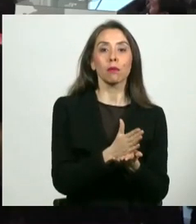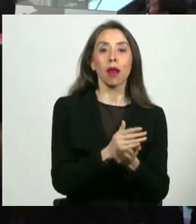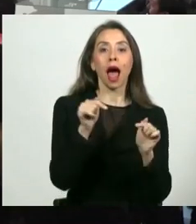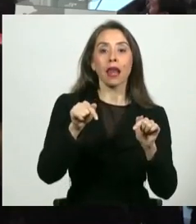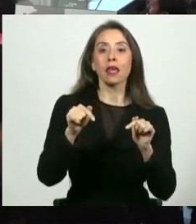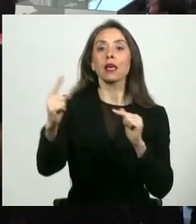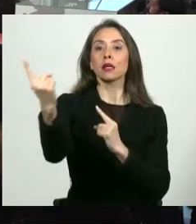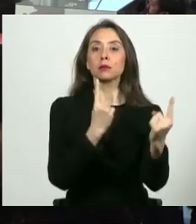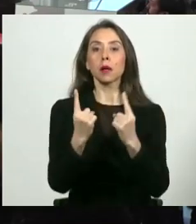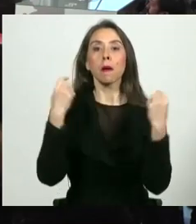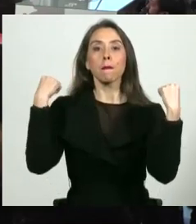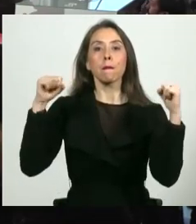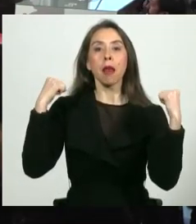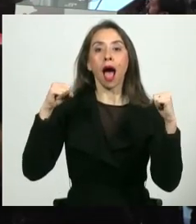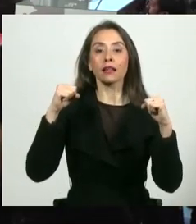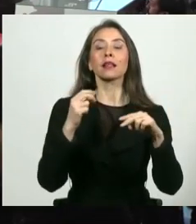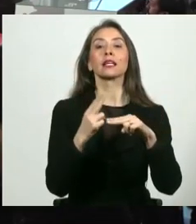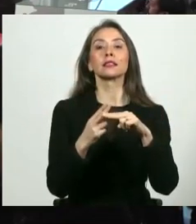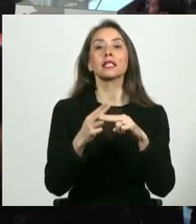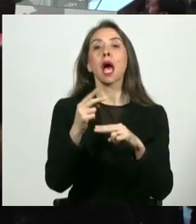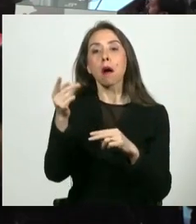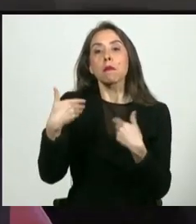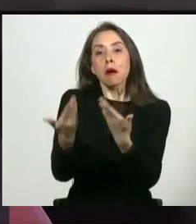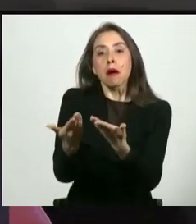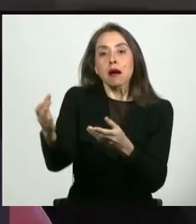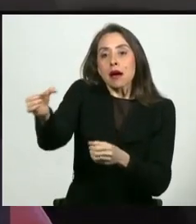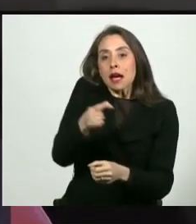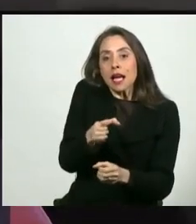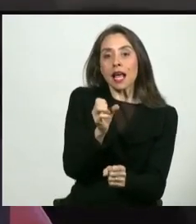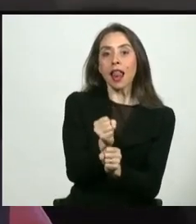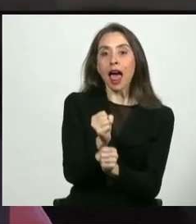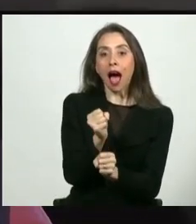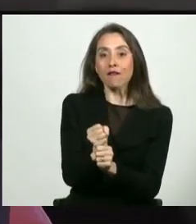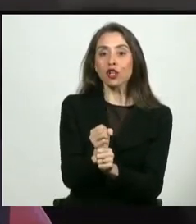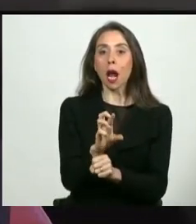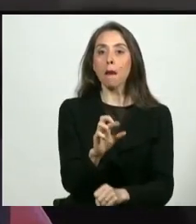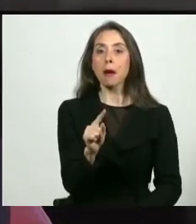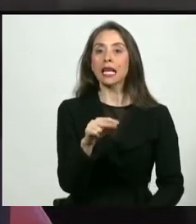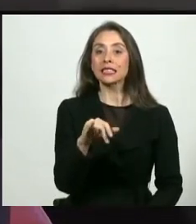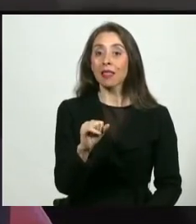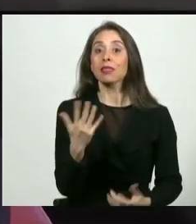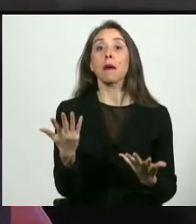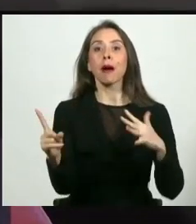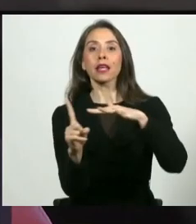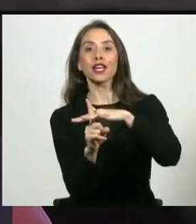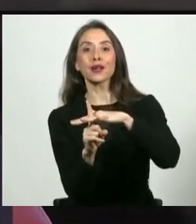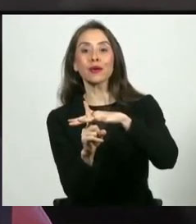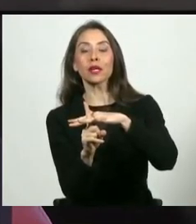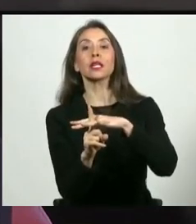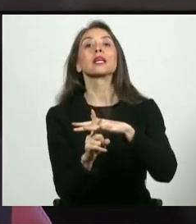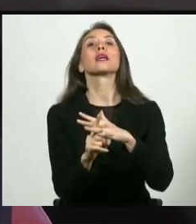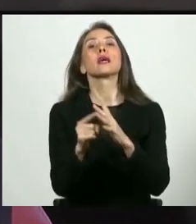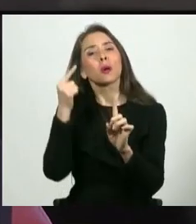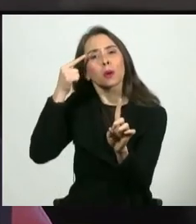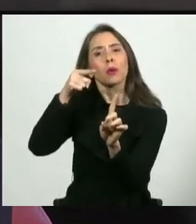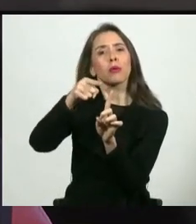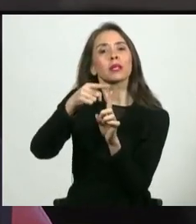prácticas y pasantías laborales de inclusión con el único fin de crear una